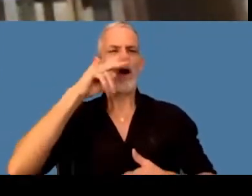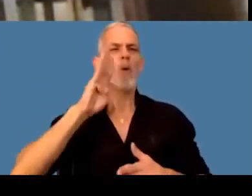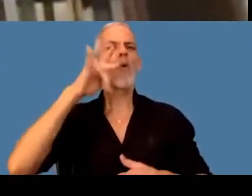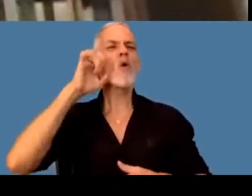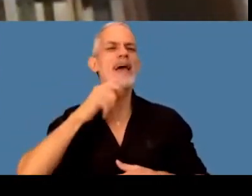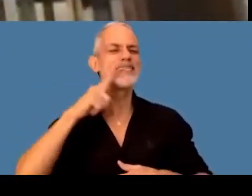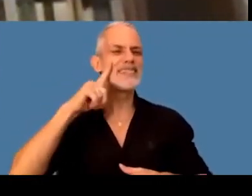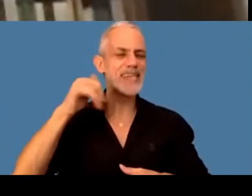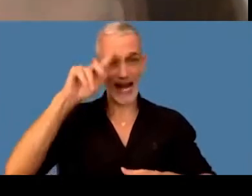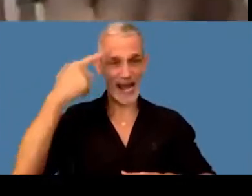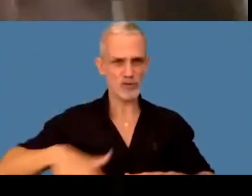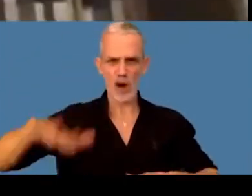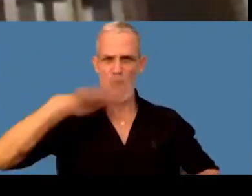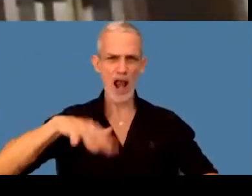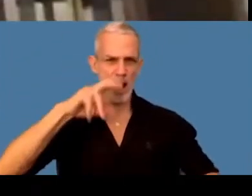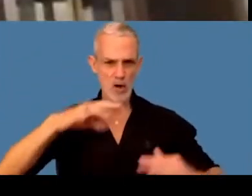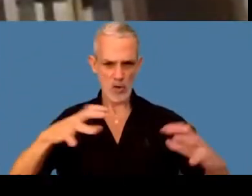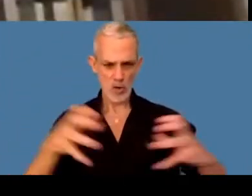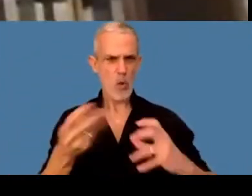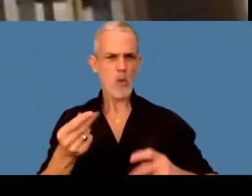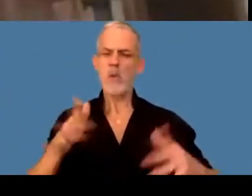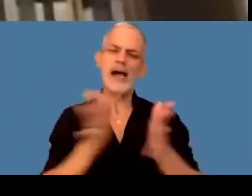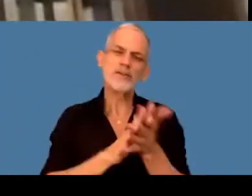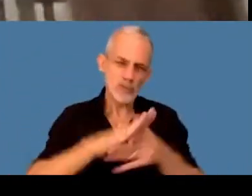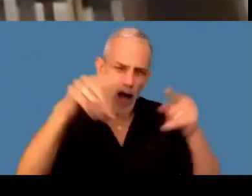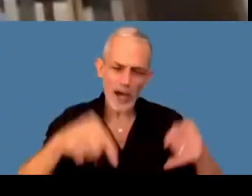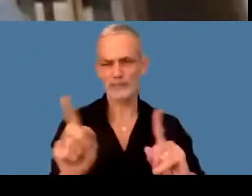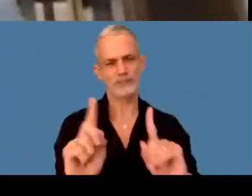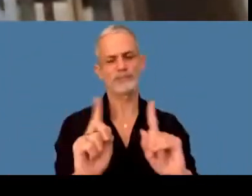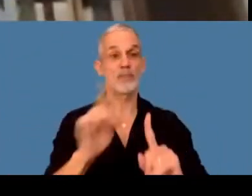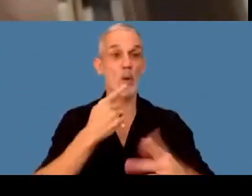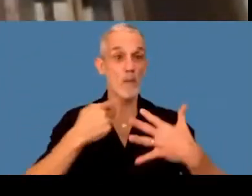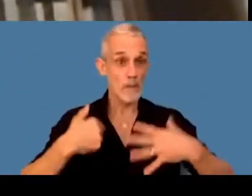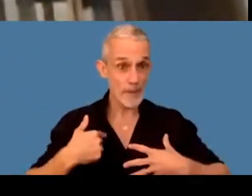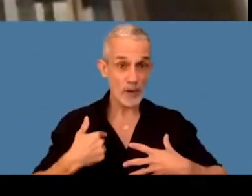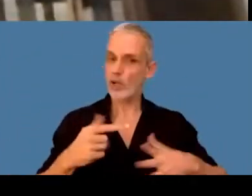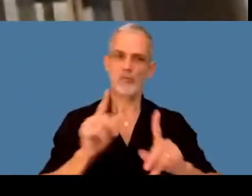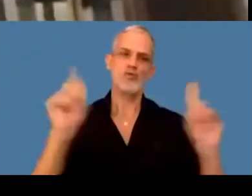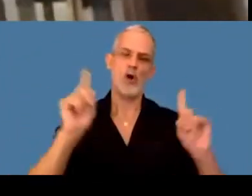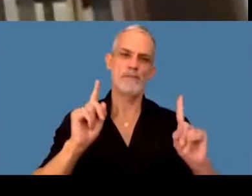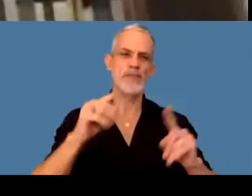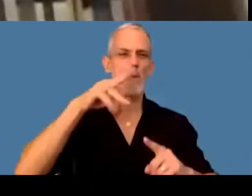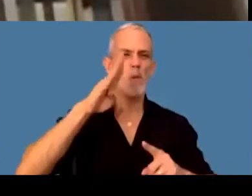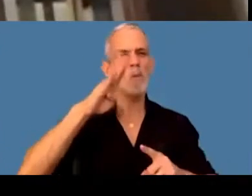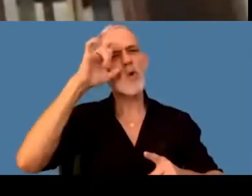burguesía nacional? No lo vamos a resolver acá. Si me preguntan a mí, yo creo que no, pero bueno.